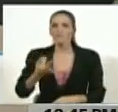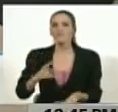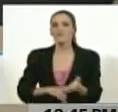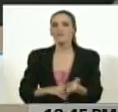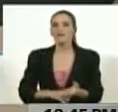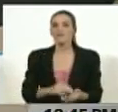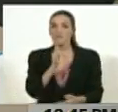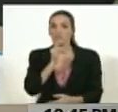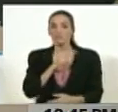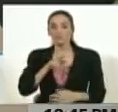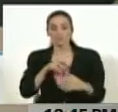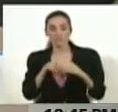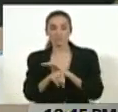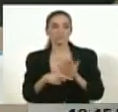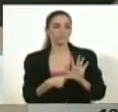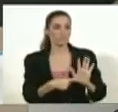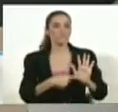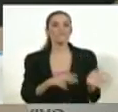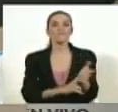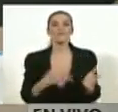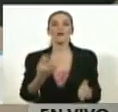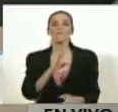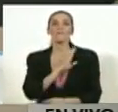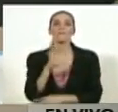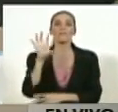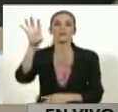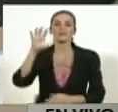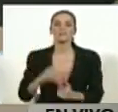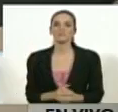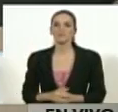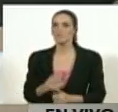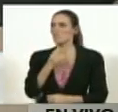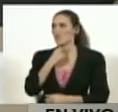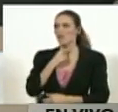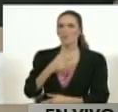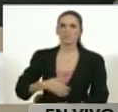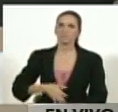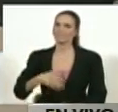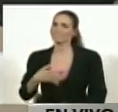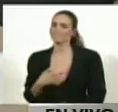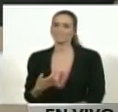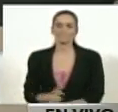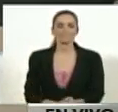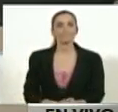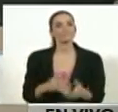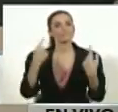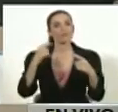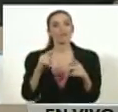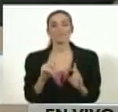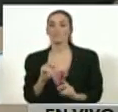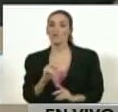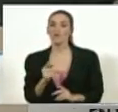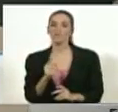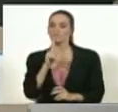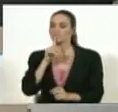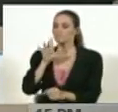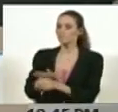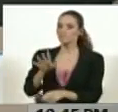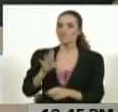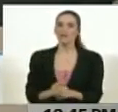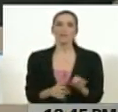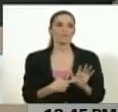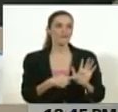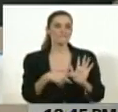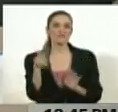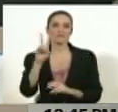esa fuente fuimos a llevar la verdad de nuestro país y eso no les agrada Y entonces trataron de no dejar hablar al representante